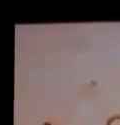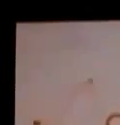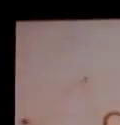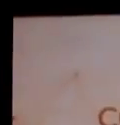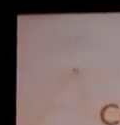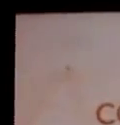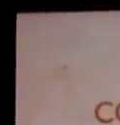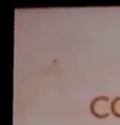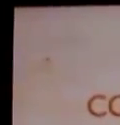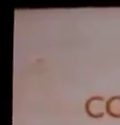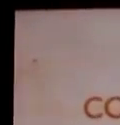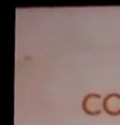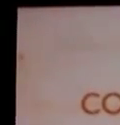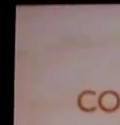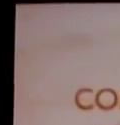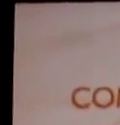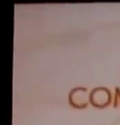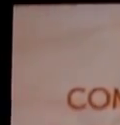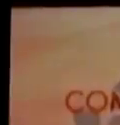apto para todo público.